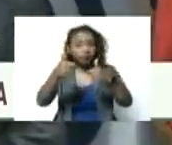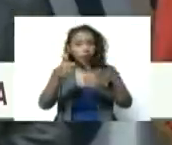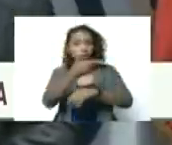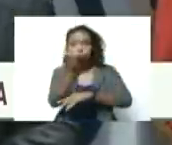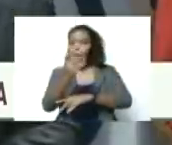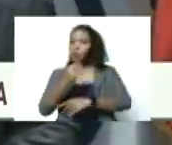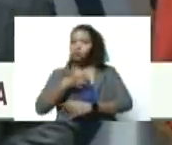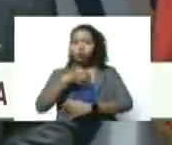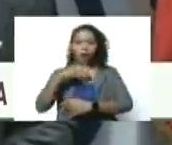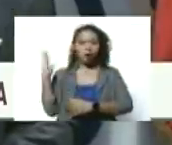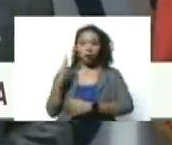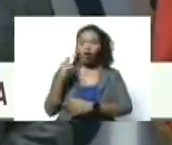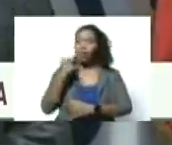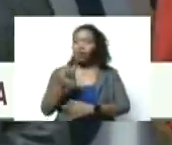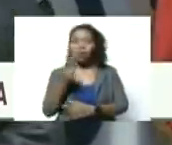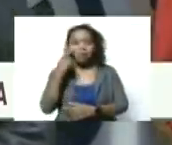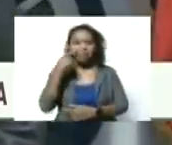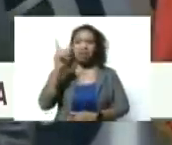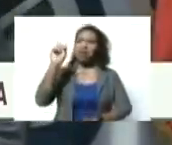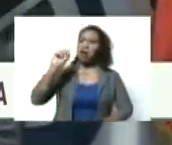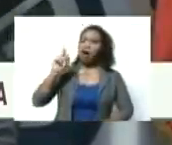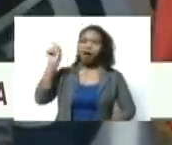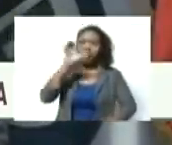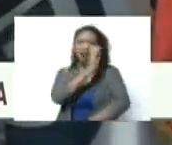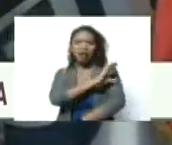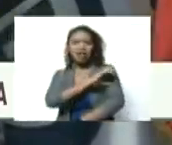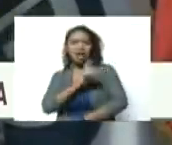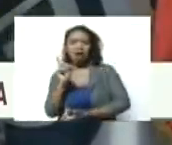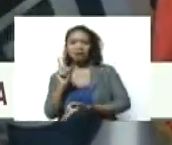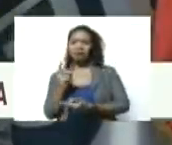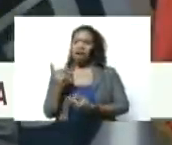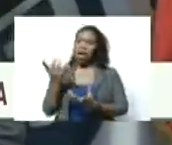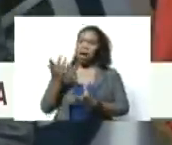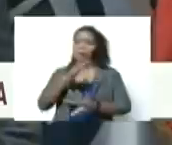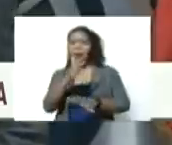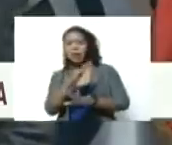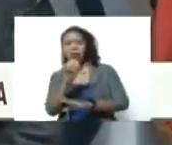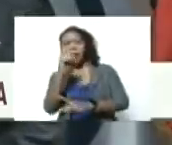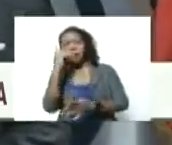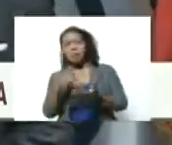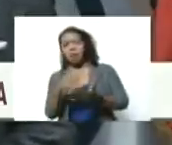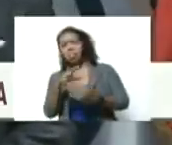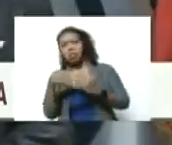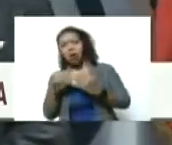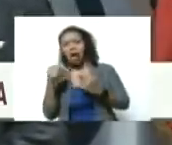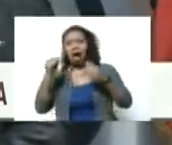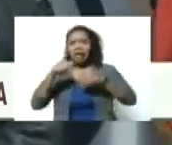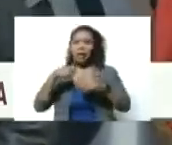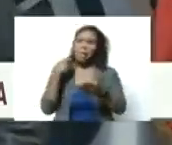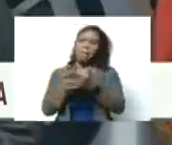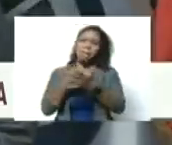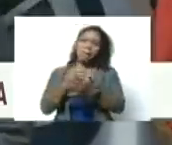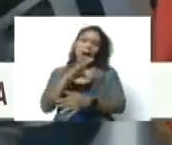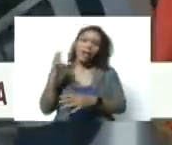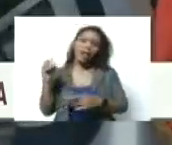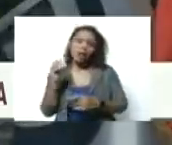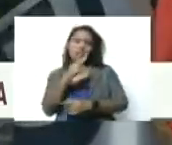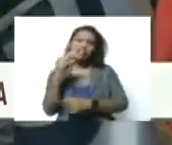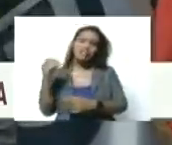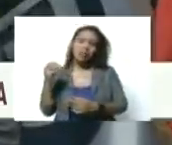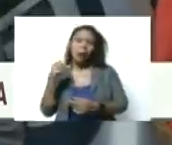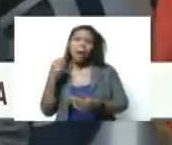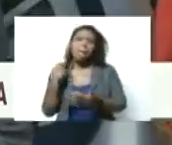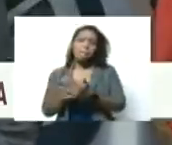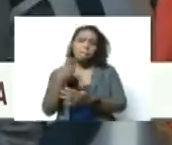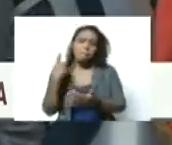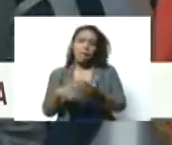venir a decirle, oye, mira, en una clínica esto te puede costar no sé cuántos miles de dólares. Bueno, aquí paga 500, paga 300, paga 1000.